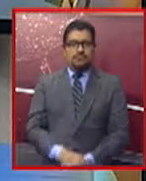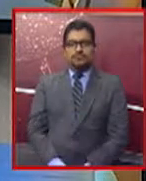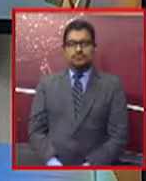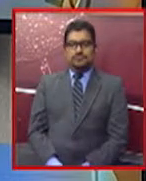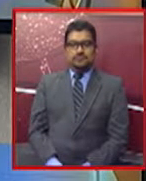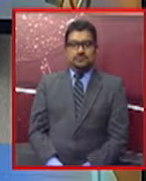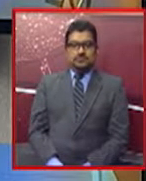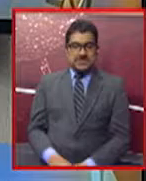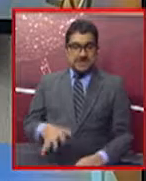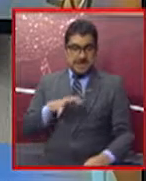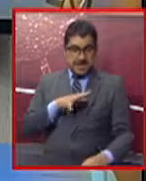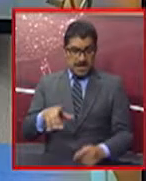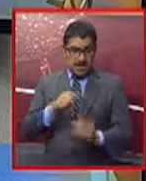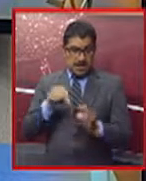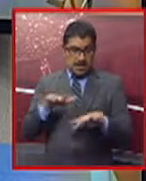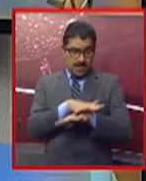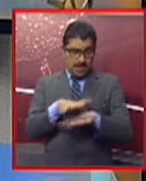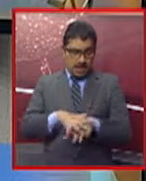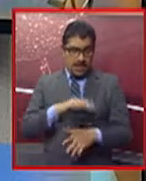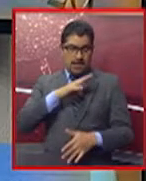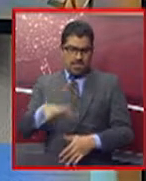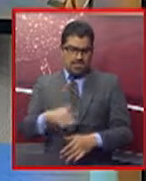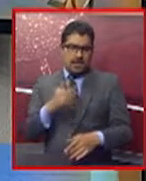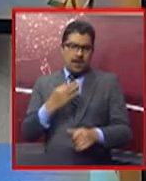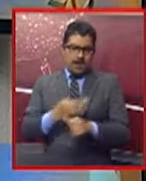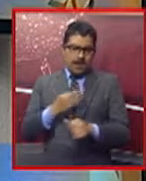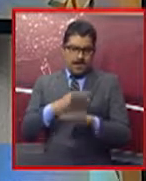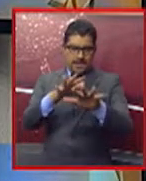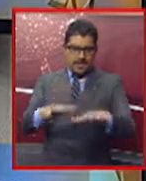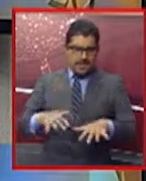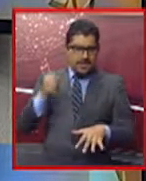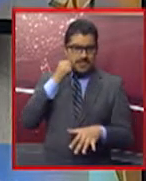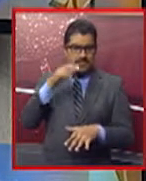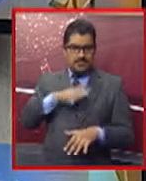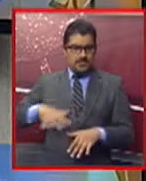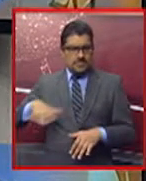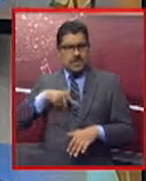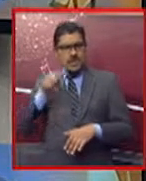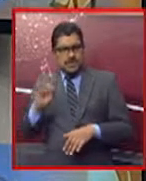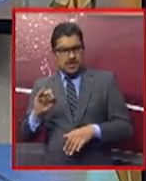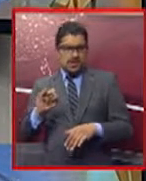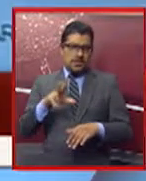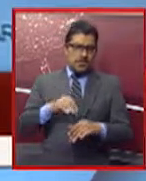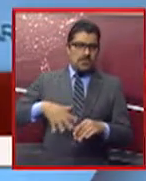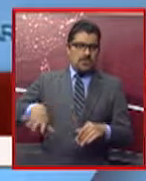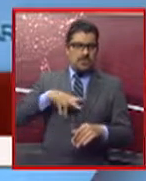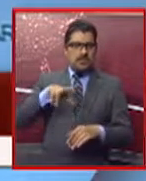Tras rechazar las propuestas de modificación, el Pleno del Senado avaló el dictamen en lo general y en lo particular,